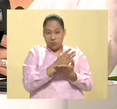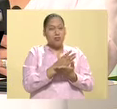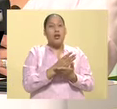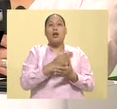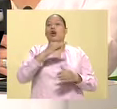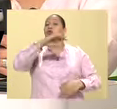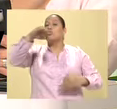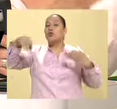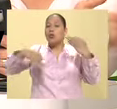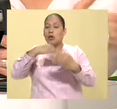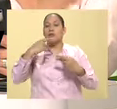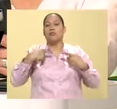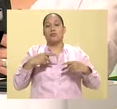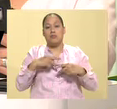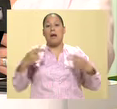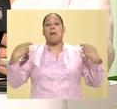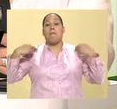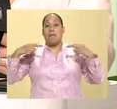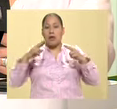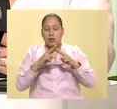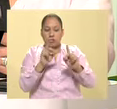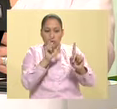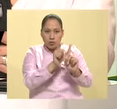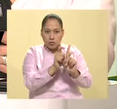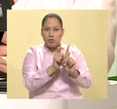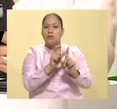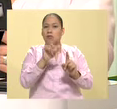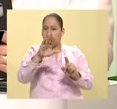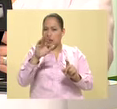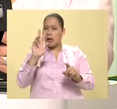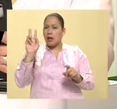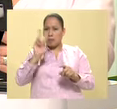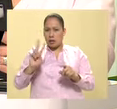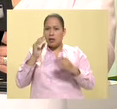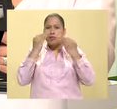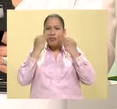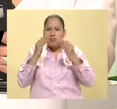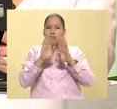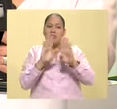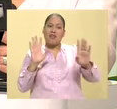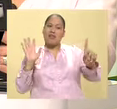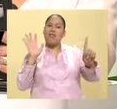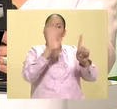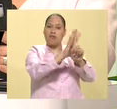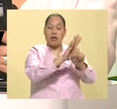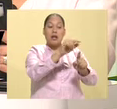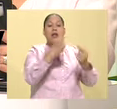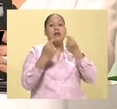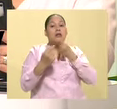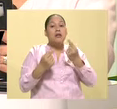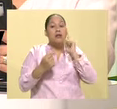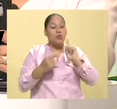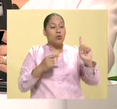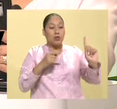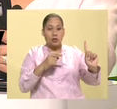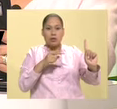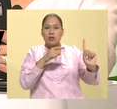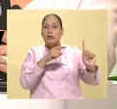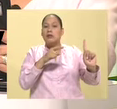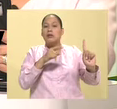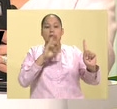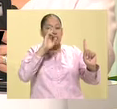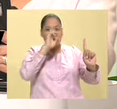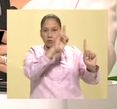la sociedad, los maestros. El viernes vamos a tener un testimonio de bullying de una menor a la que desgraciadamente no